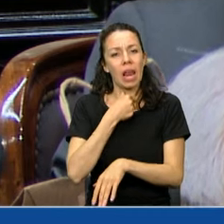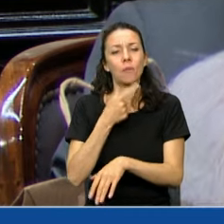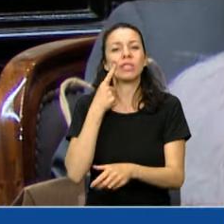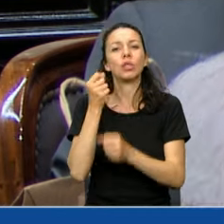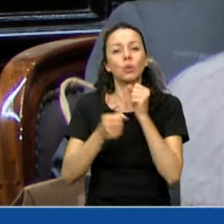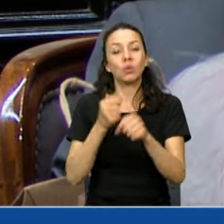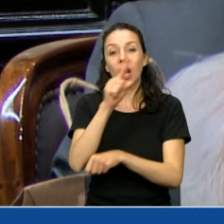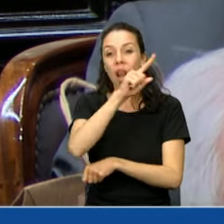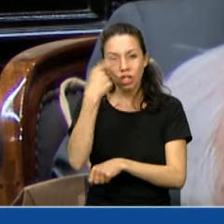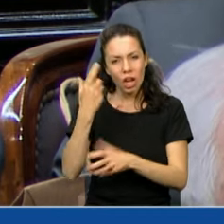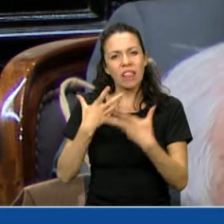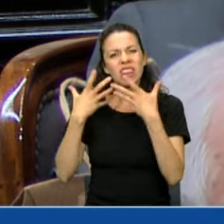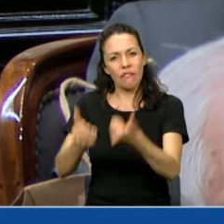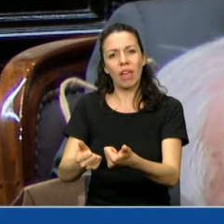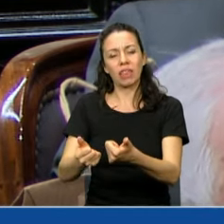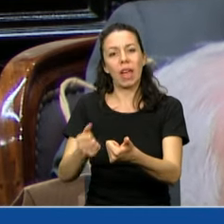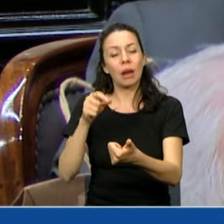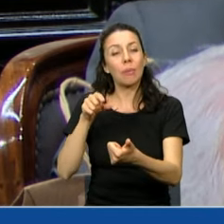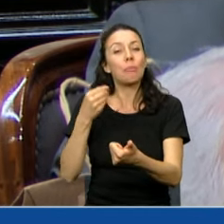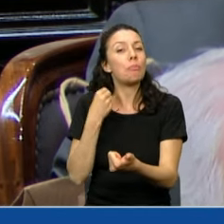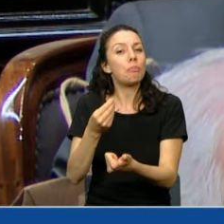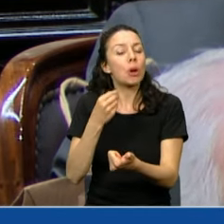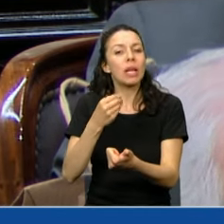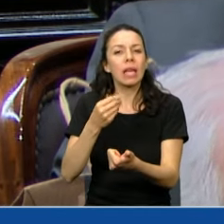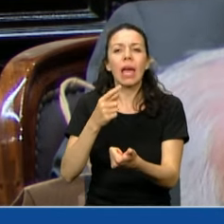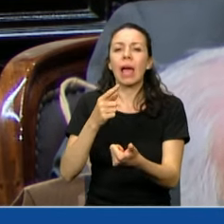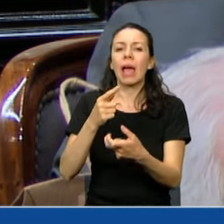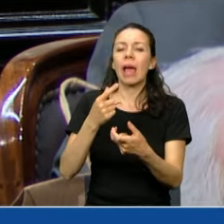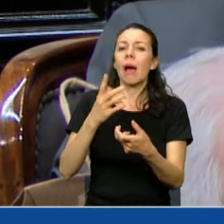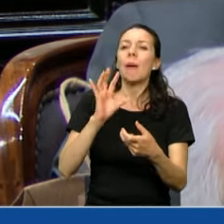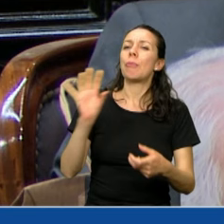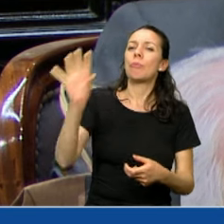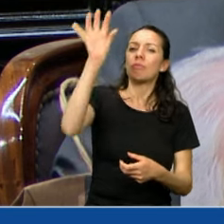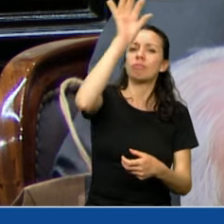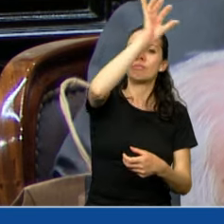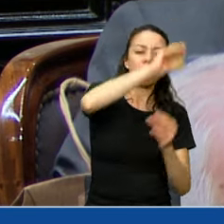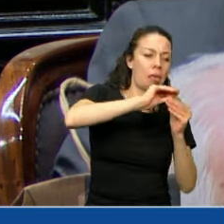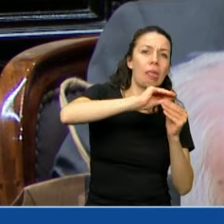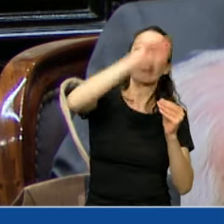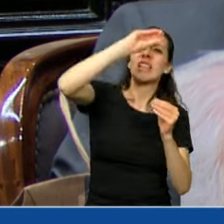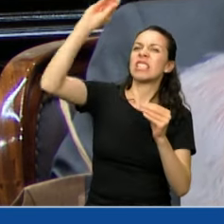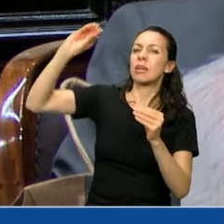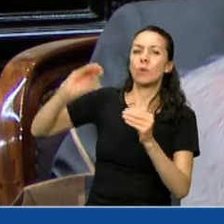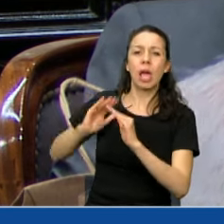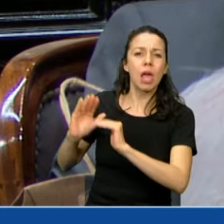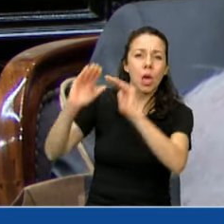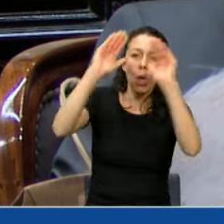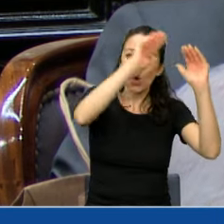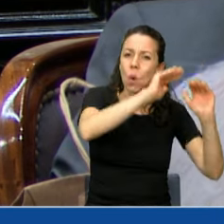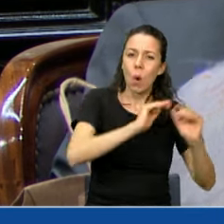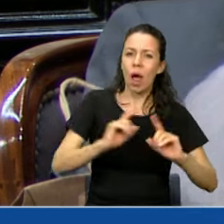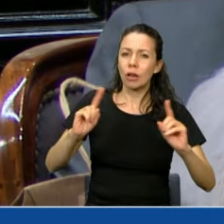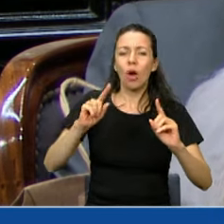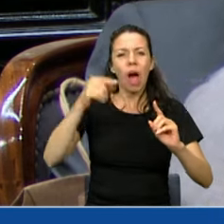nacional porque no hay nada más Injusto que distribuir igual a los que somos desiguales no somos desiguales porque